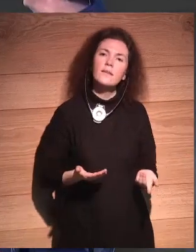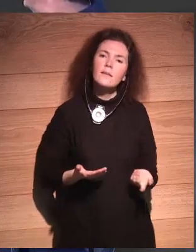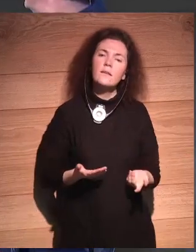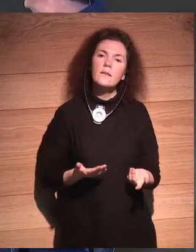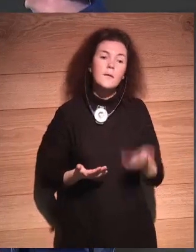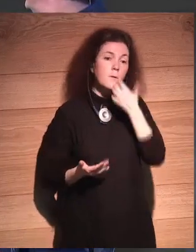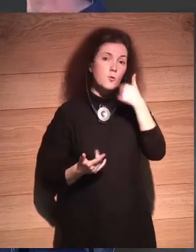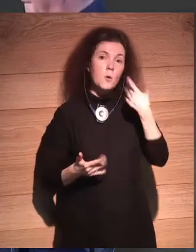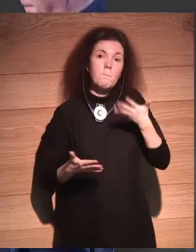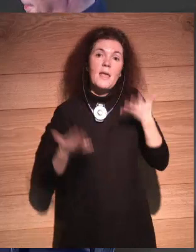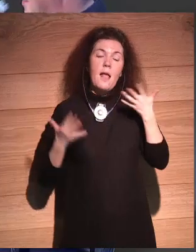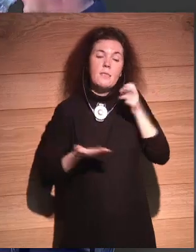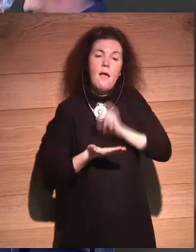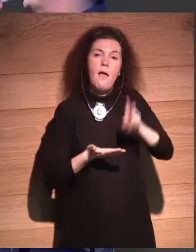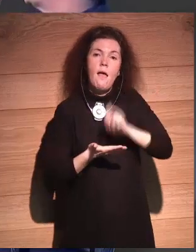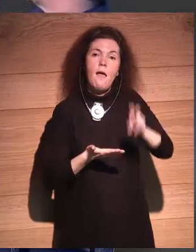A mí, por ejemplo, me encanta caminar,